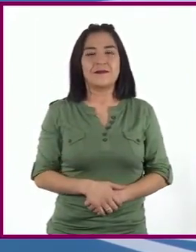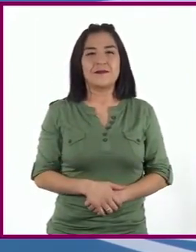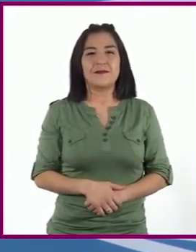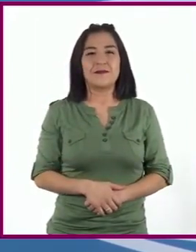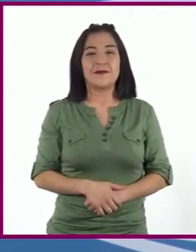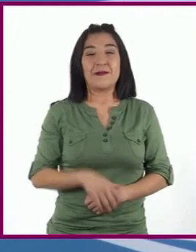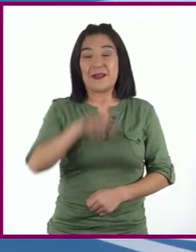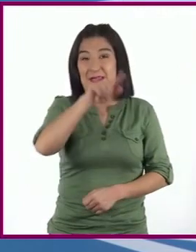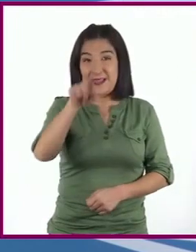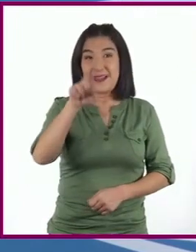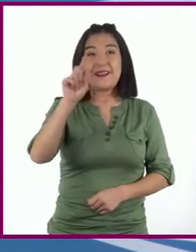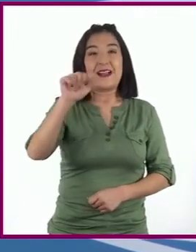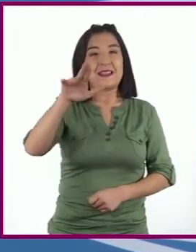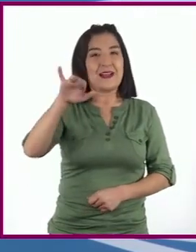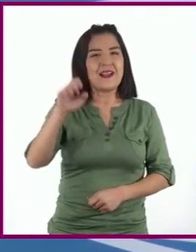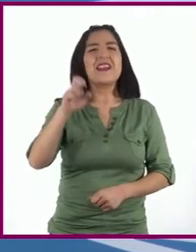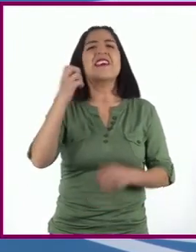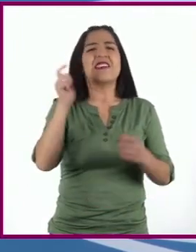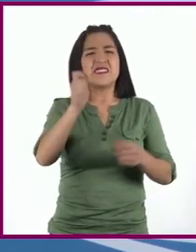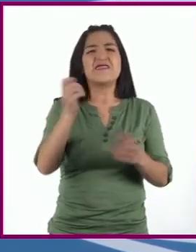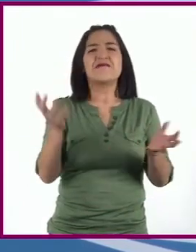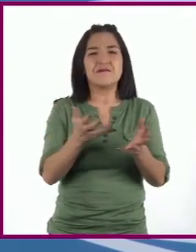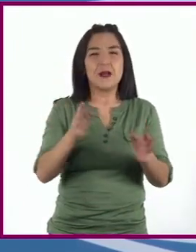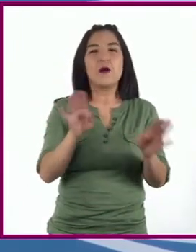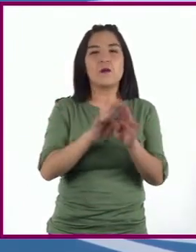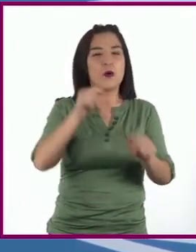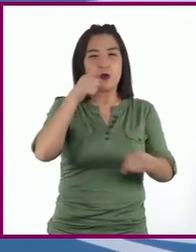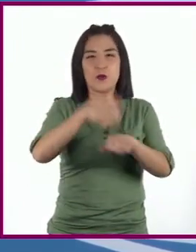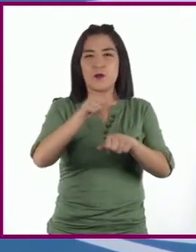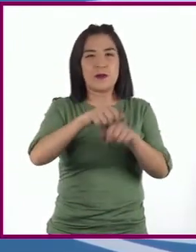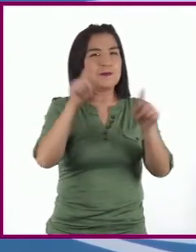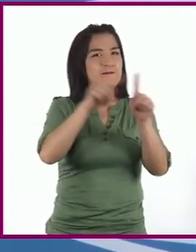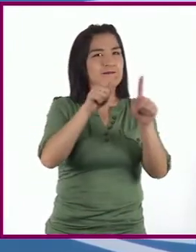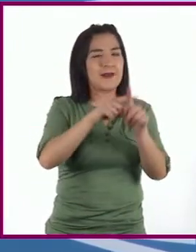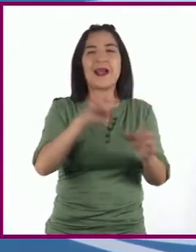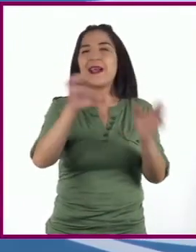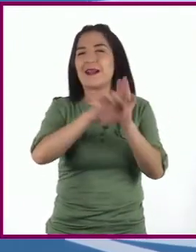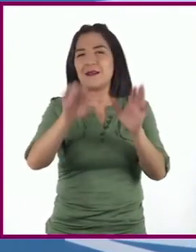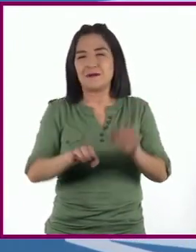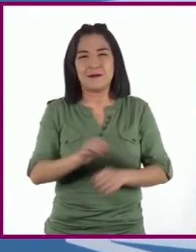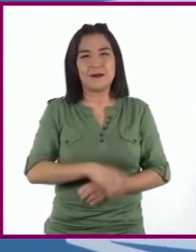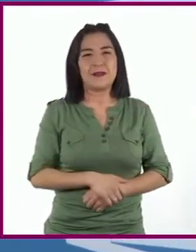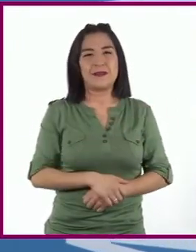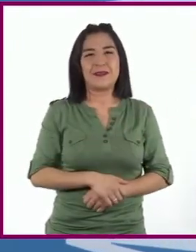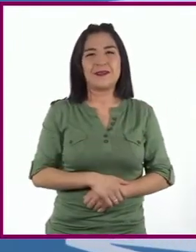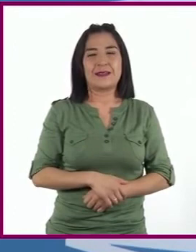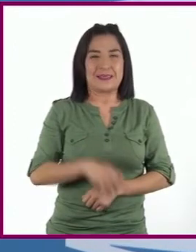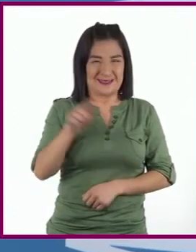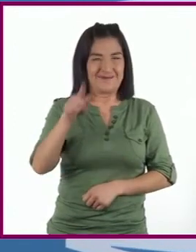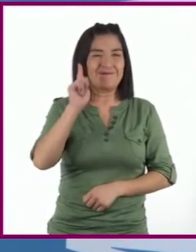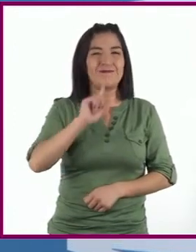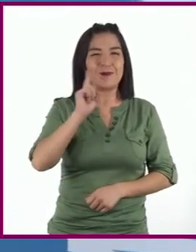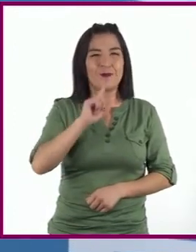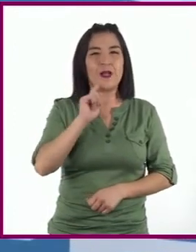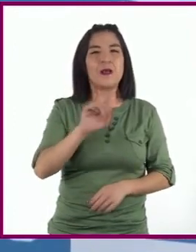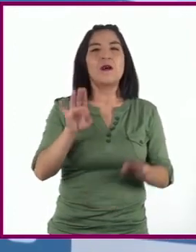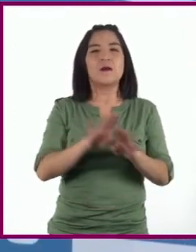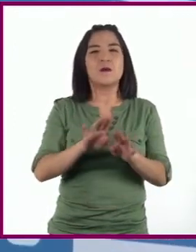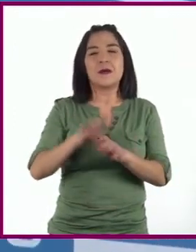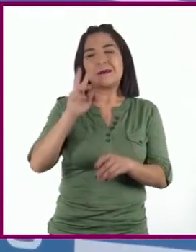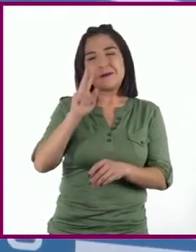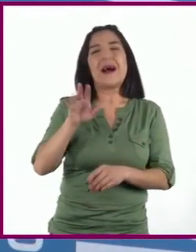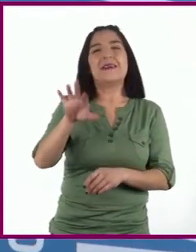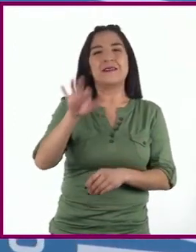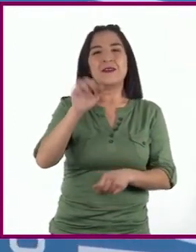Danae lo que hizo fue tomar como referencia un solo número. Por ejemplo, ella tomó al número 2 e